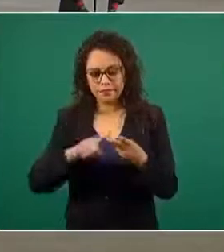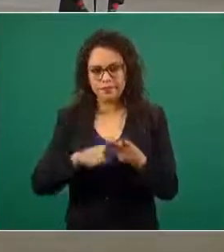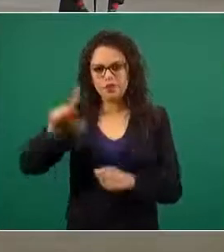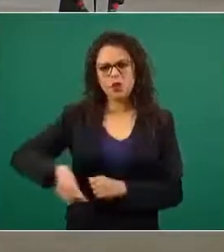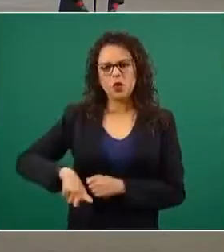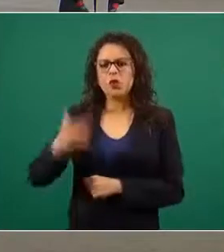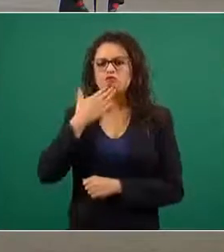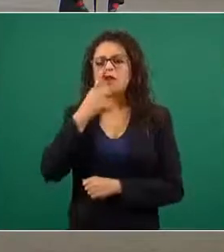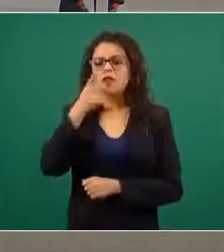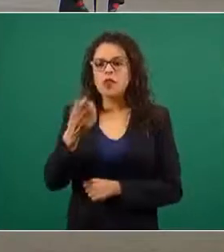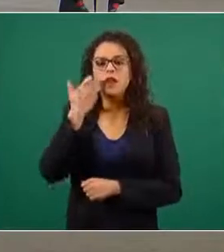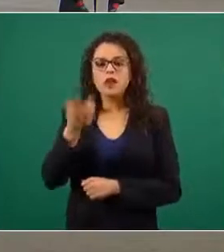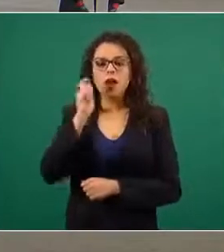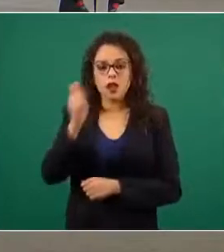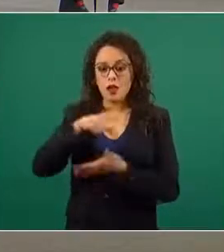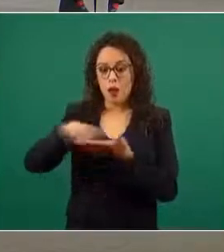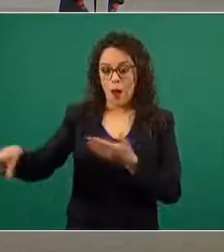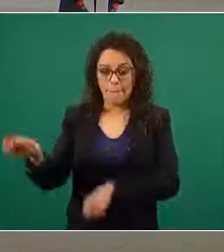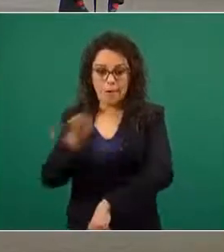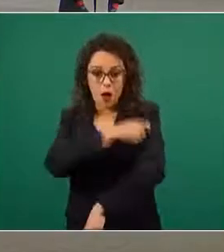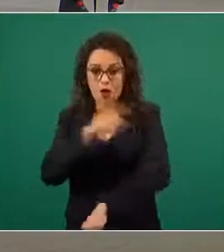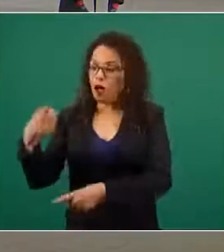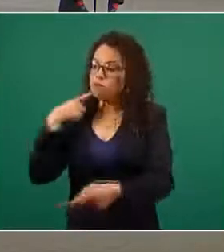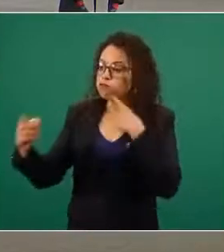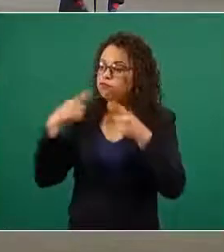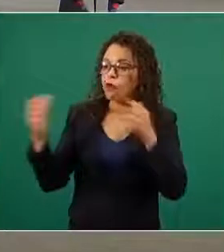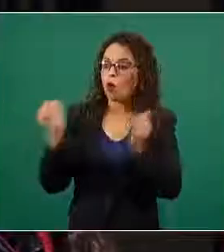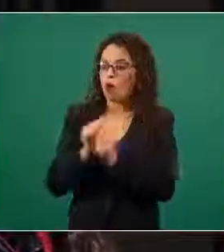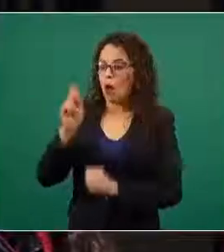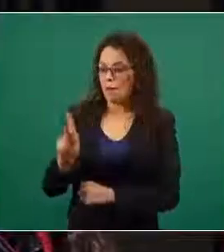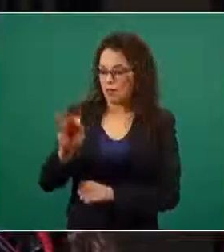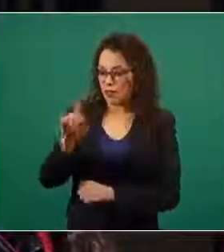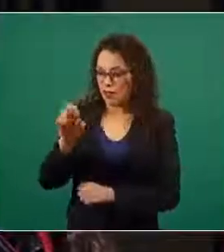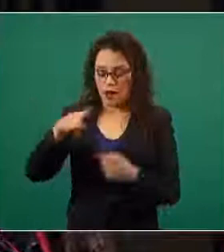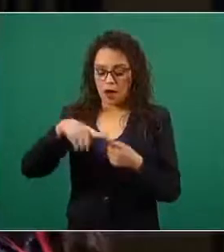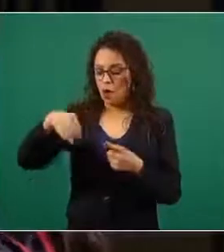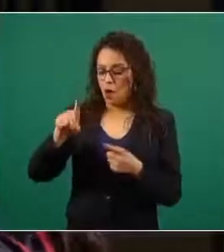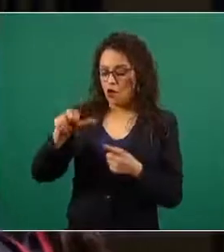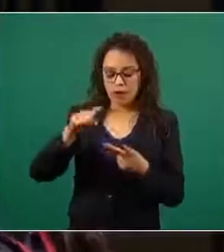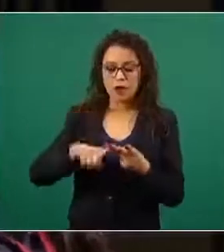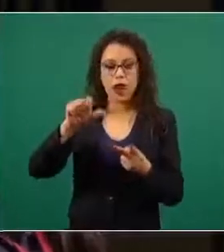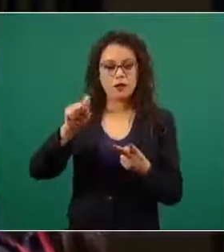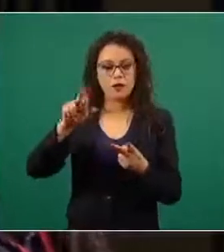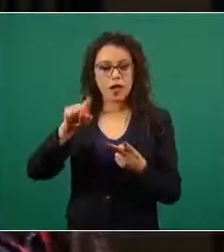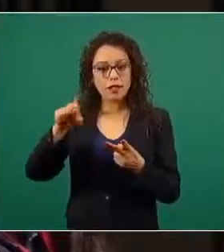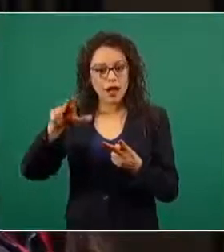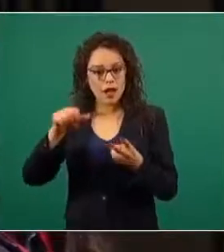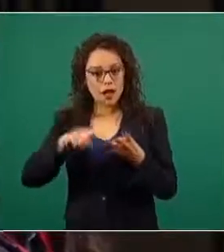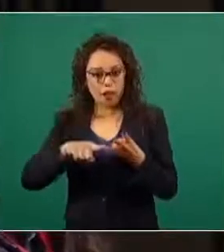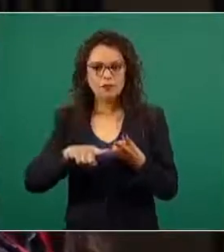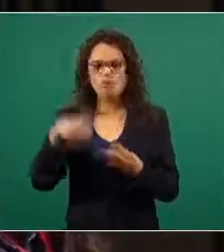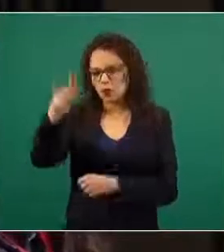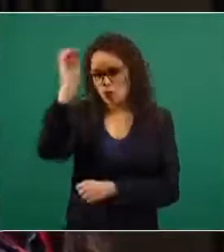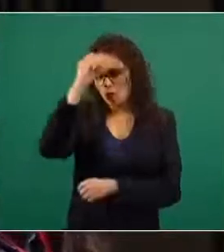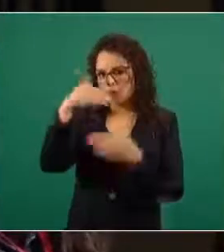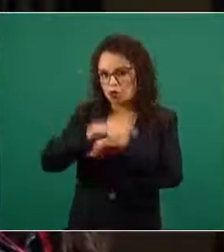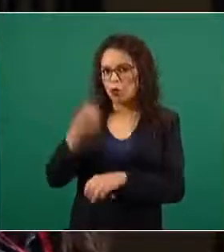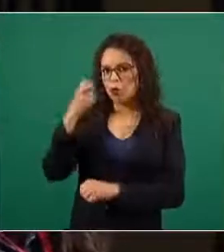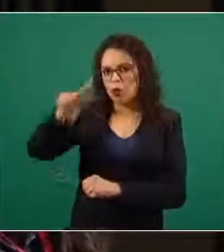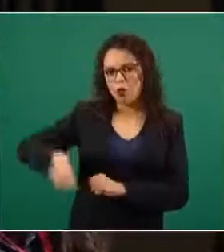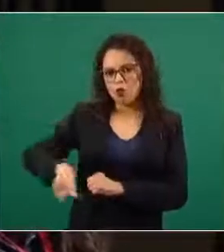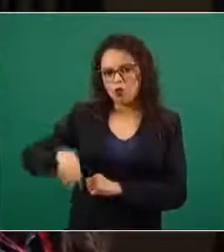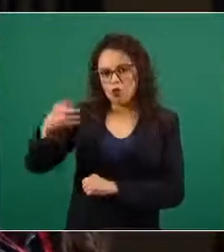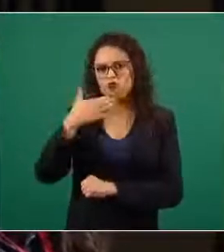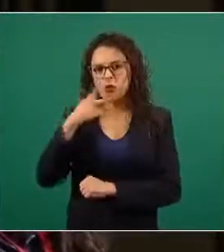planea adquirir la vacuna y que está en pláticas con Pfizer, con Moderna y con AstraZeneca. ¿Cuál es su postura sobre este plan del gobierno de Sonora y